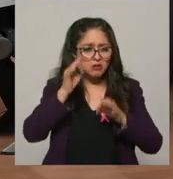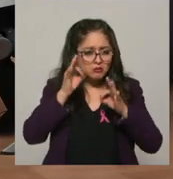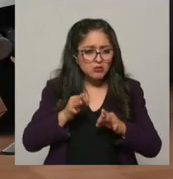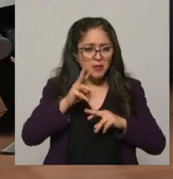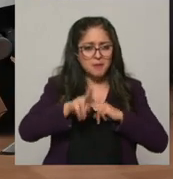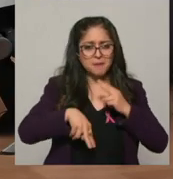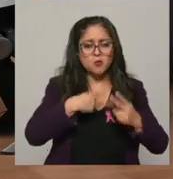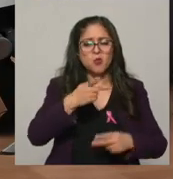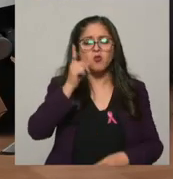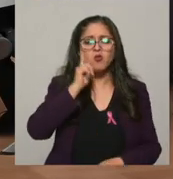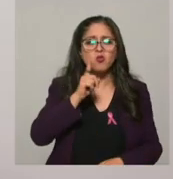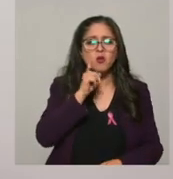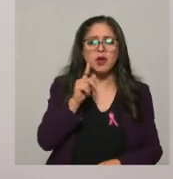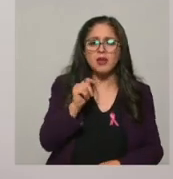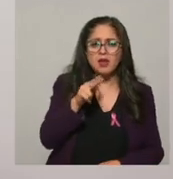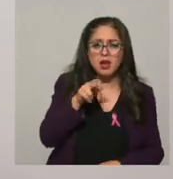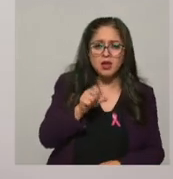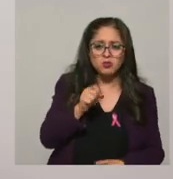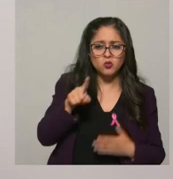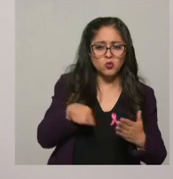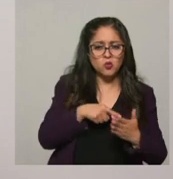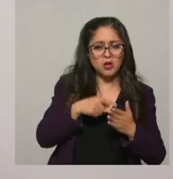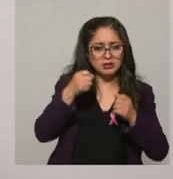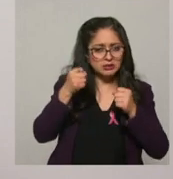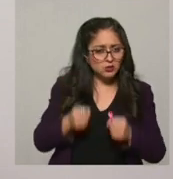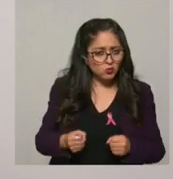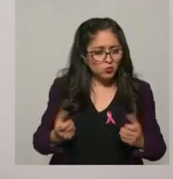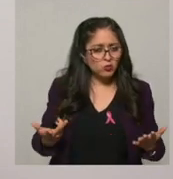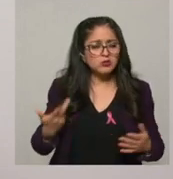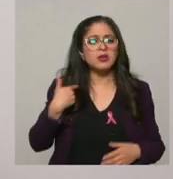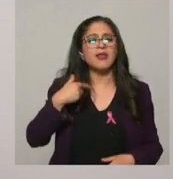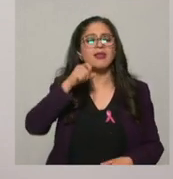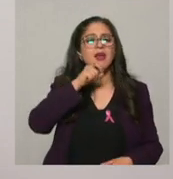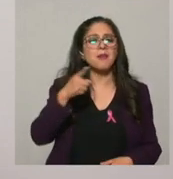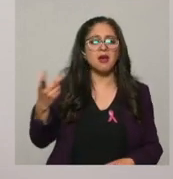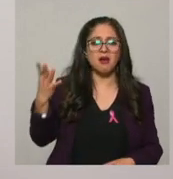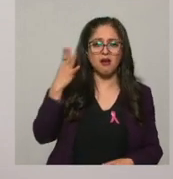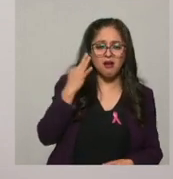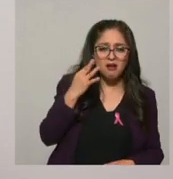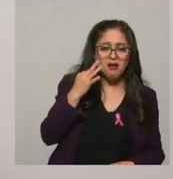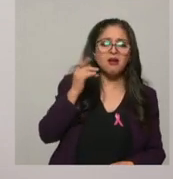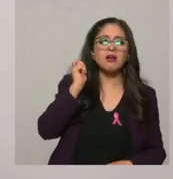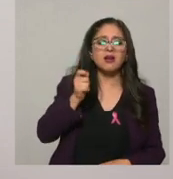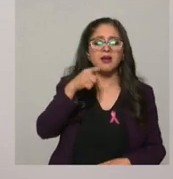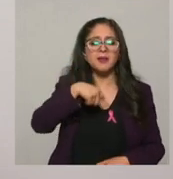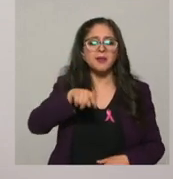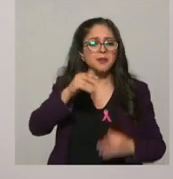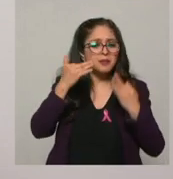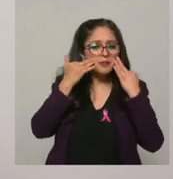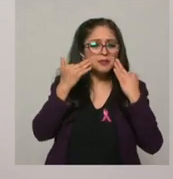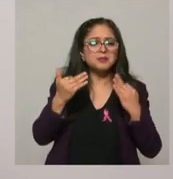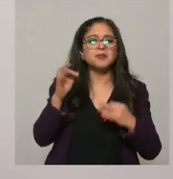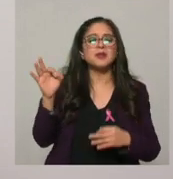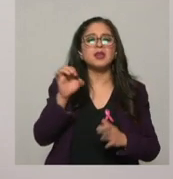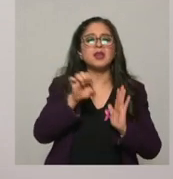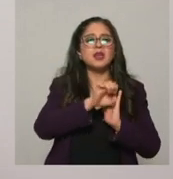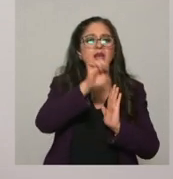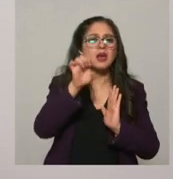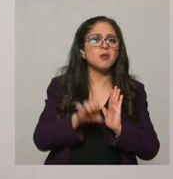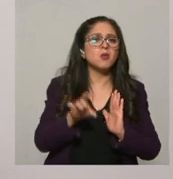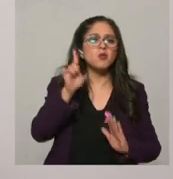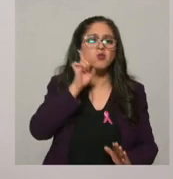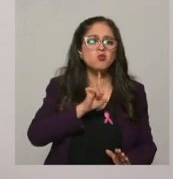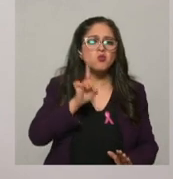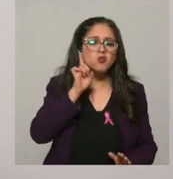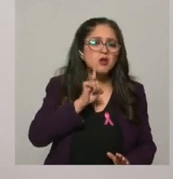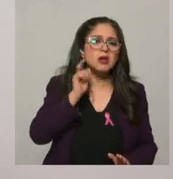seguros. Y también he sabido, por ejemplo, de casos donde por testimonios, por ejemplo, las chicas